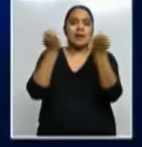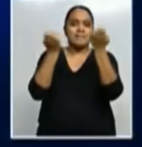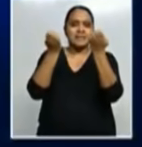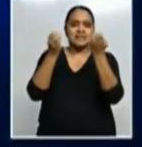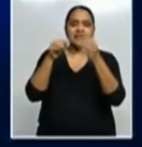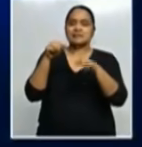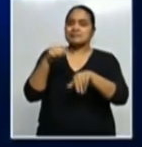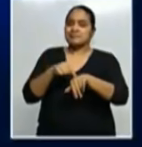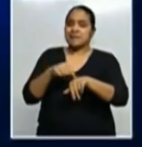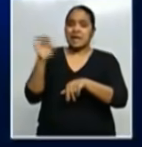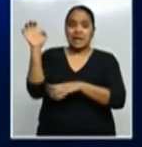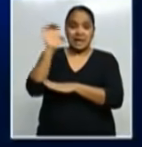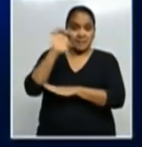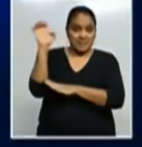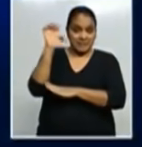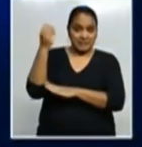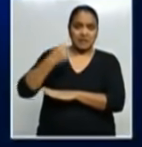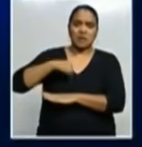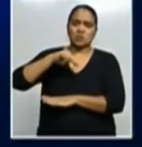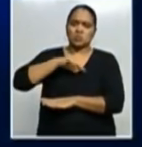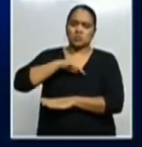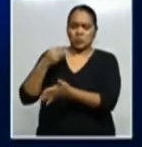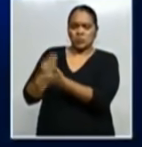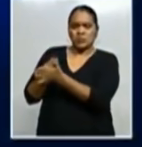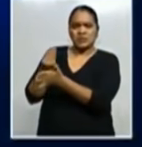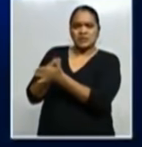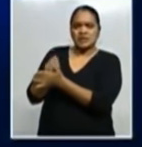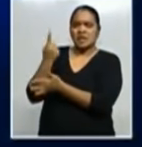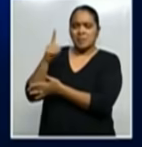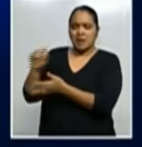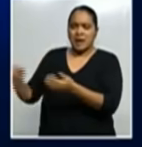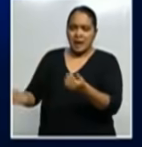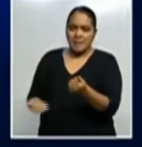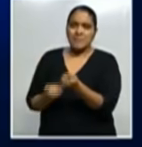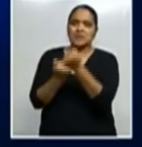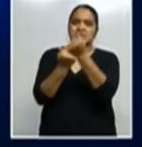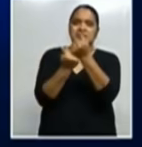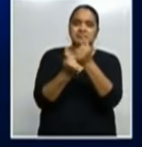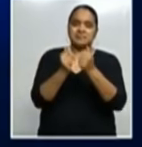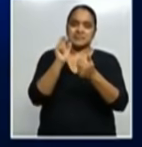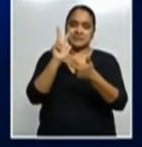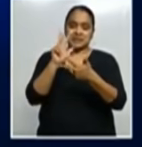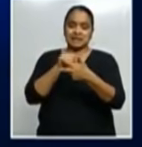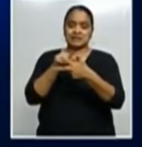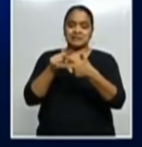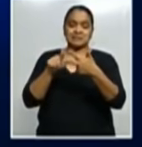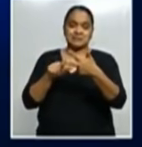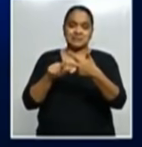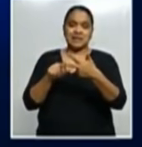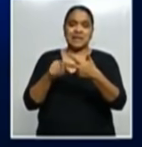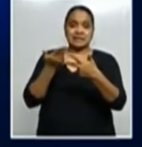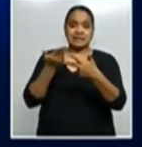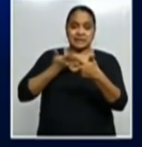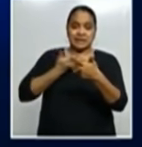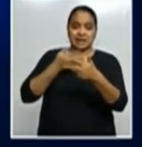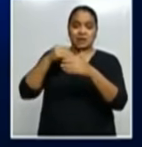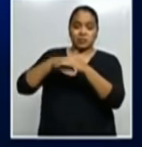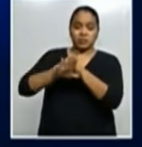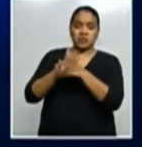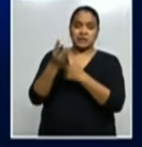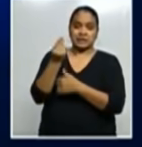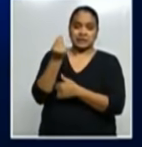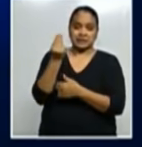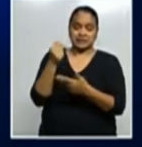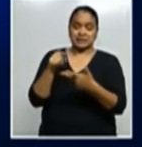presidente, nuestro fondo de garantía está diseñado especialmente para tres cosas: crear acceso, crear